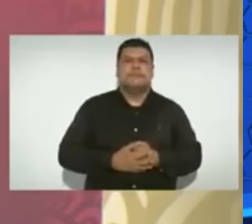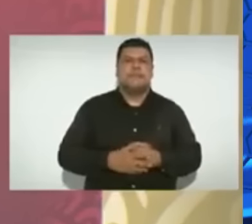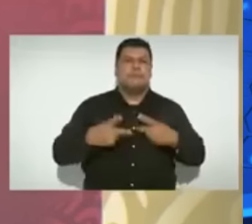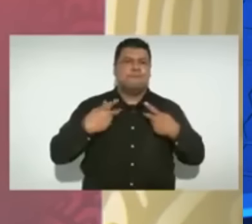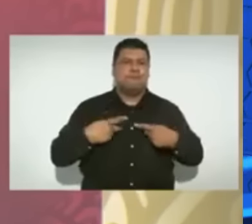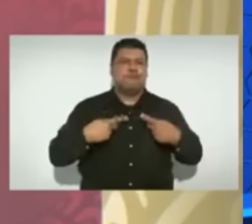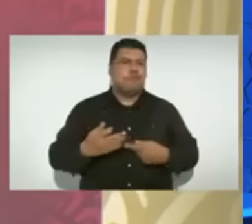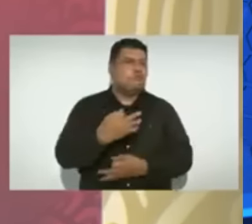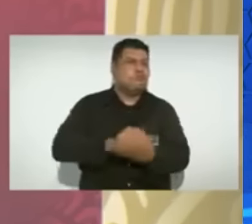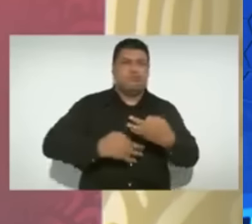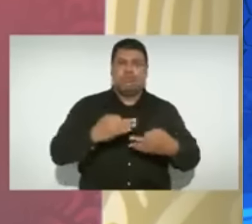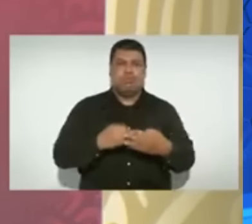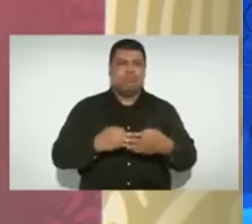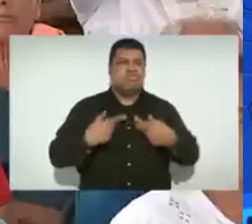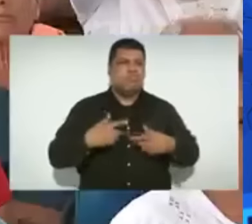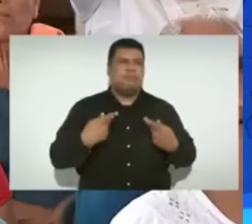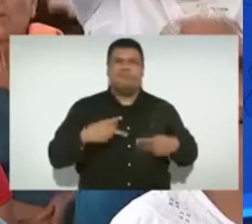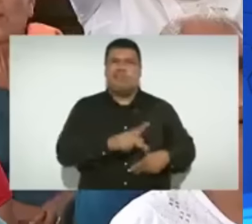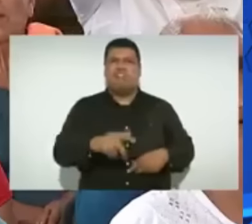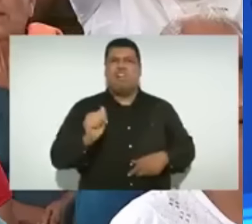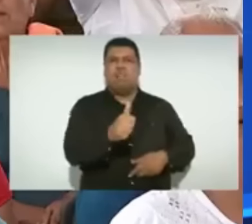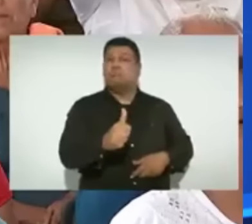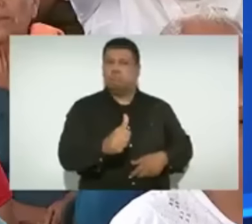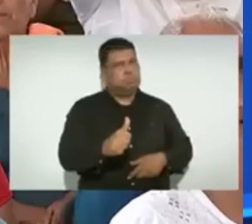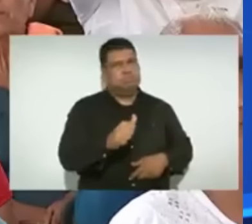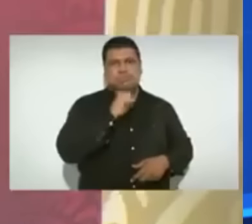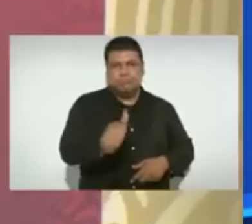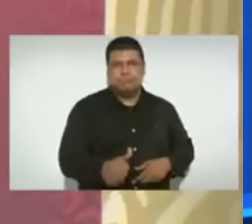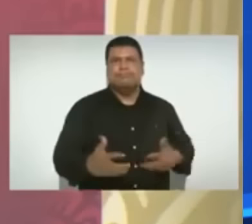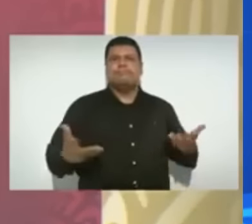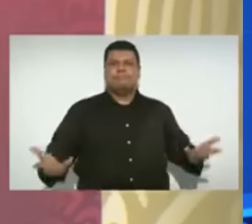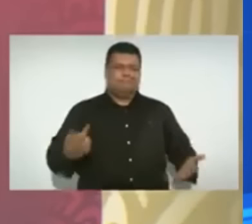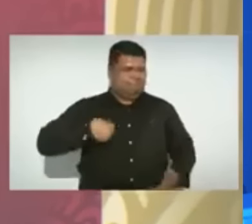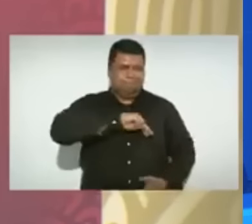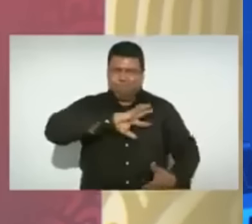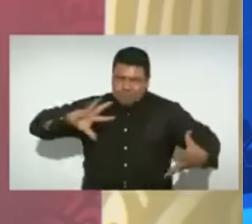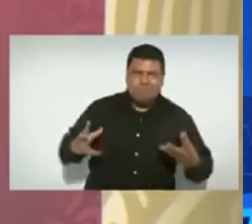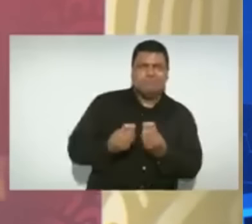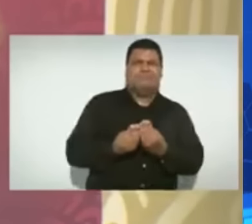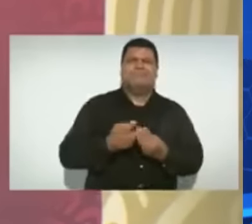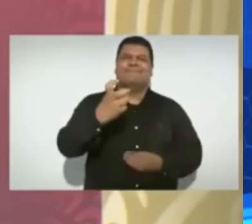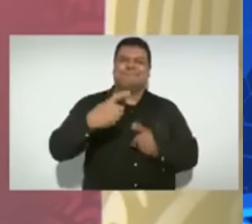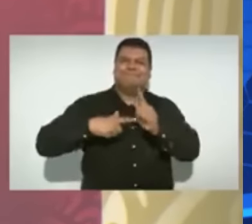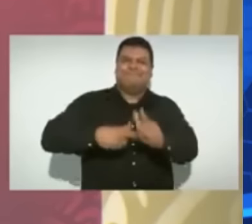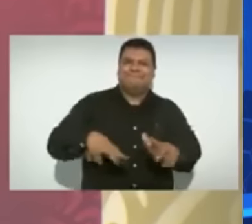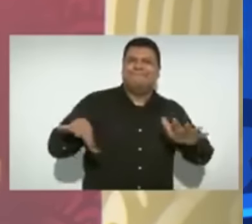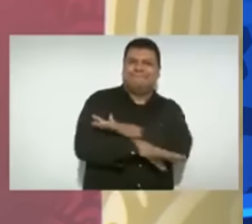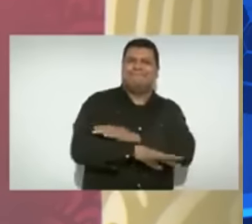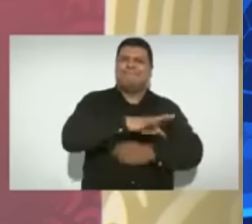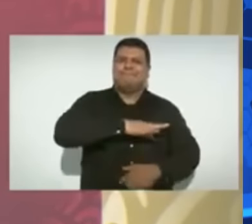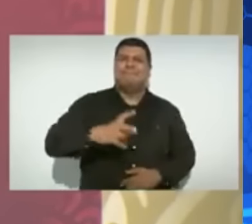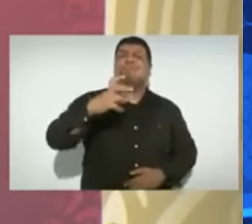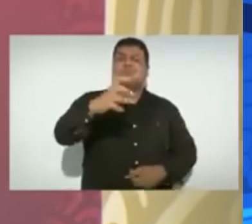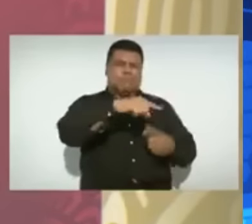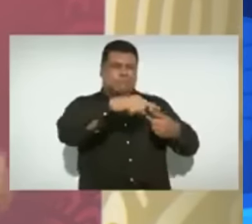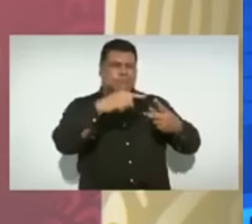pueblo todo, sin el pueblo nada. Así va a seguir la transformación. Es la esencia